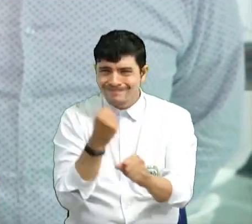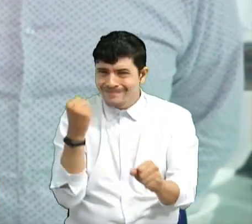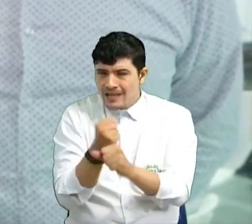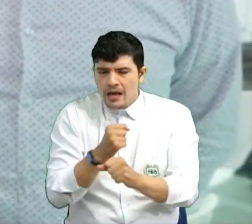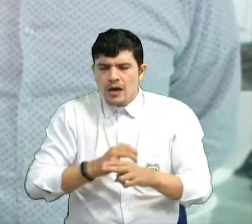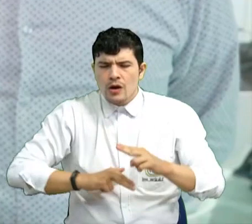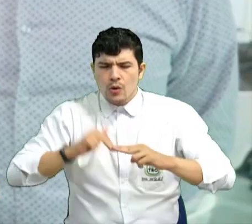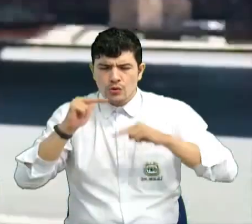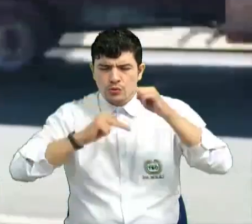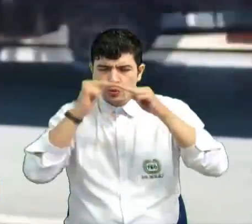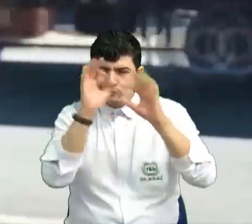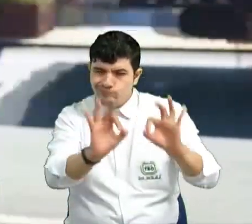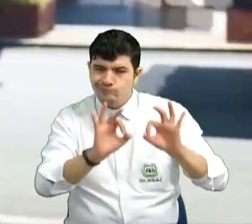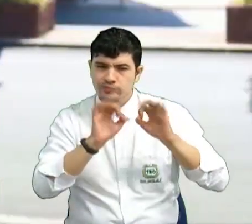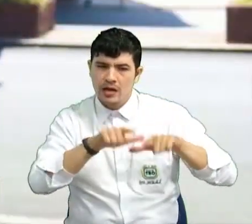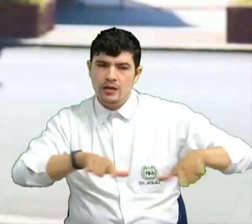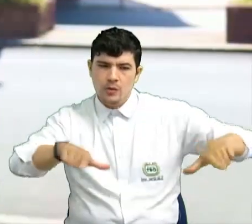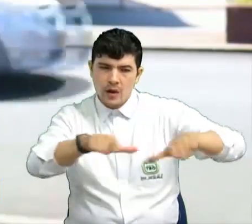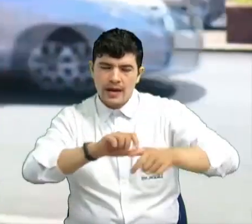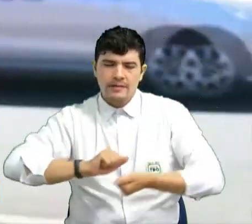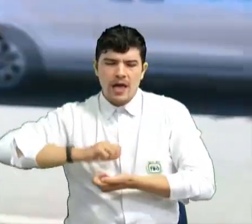la infraestructura suficiente.